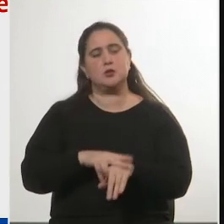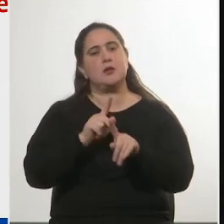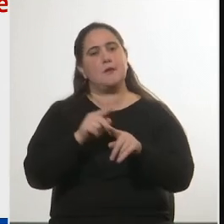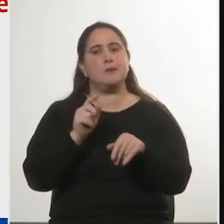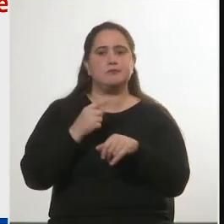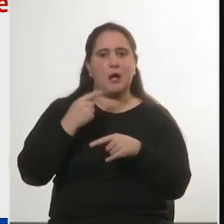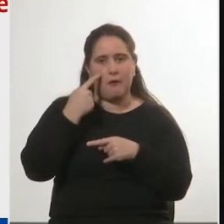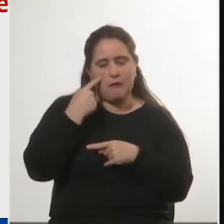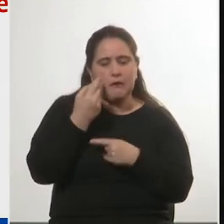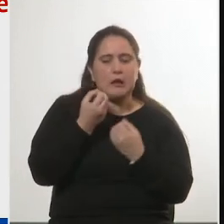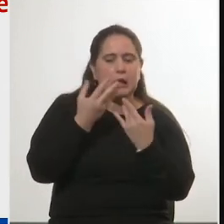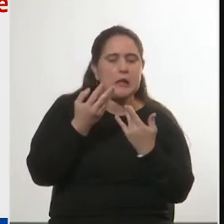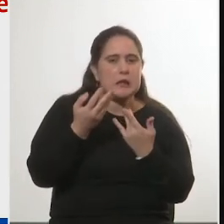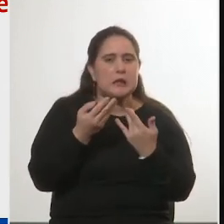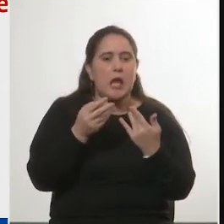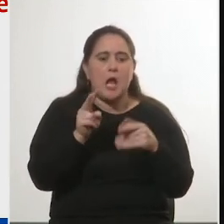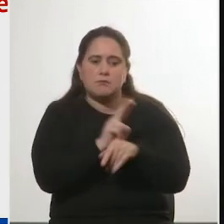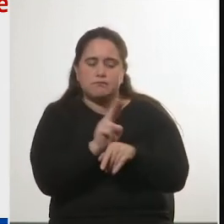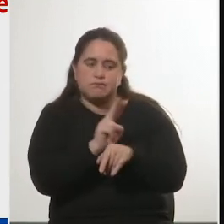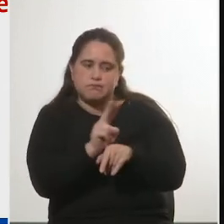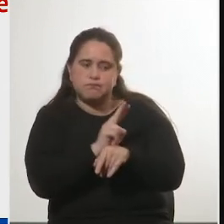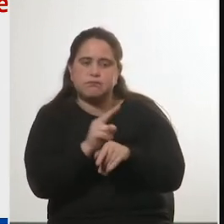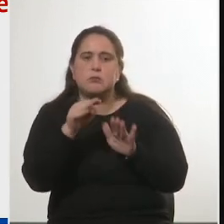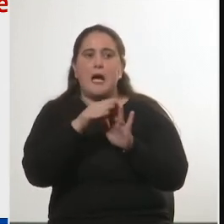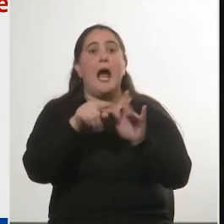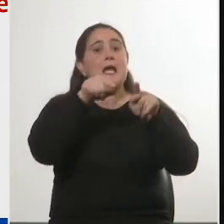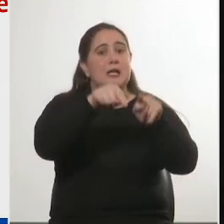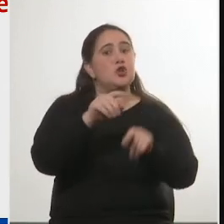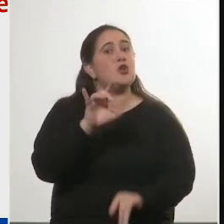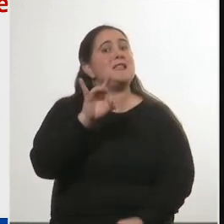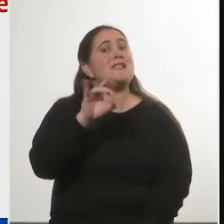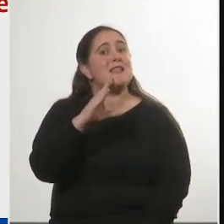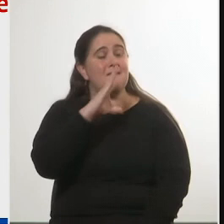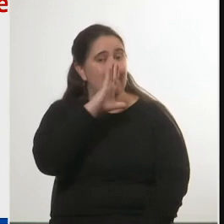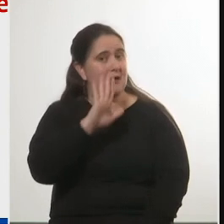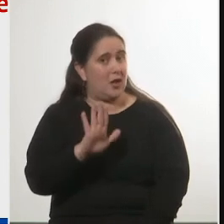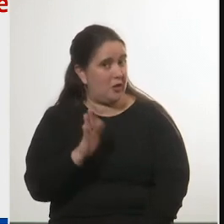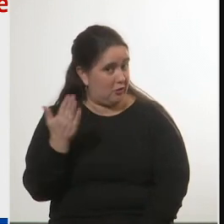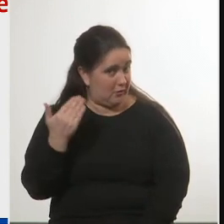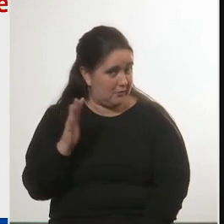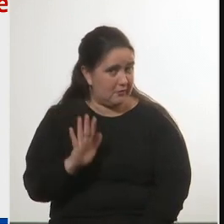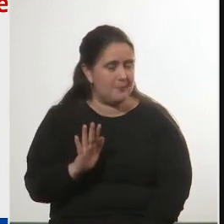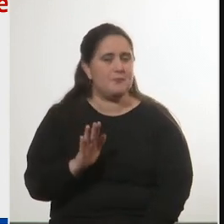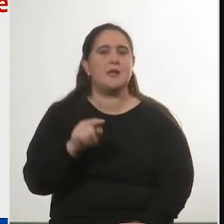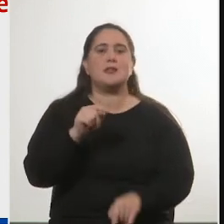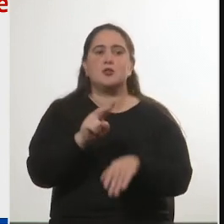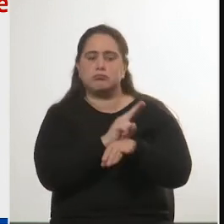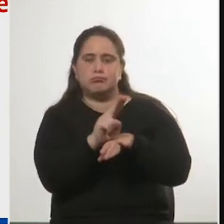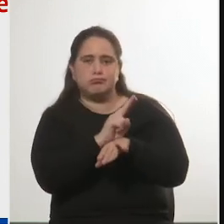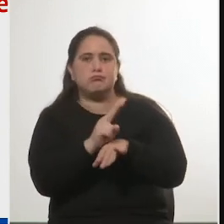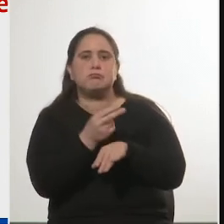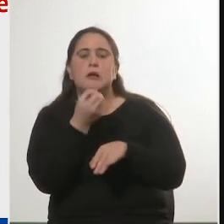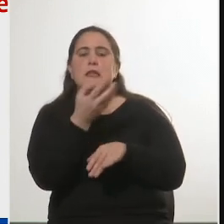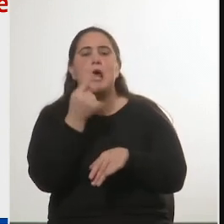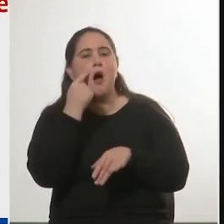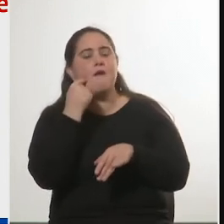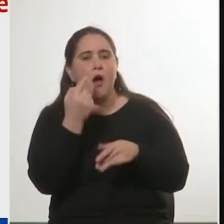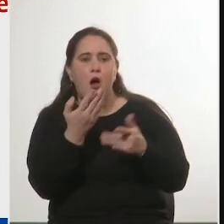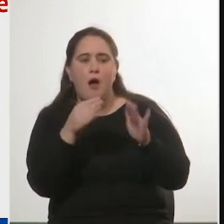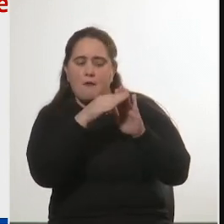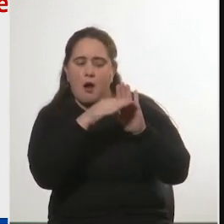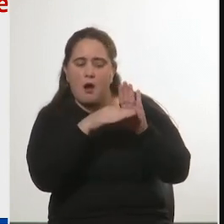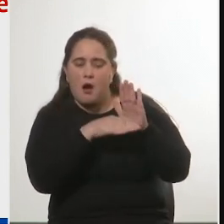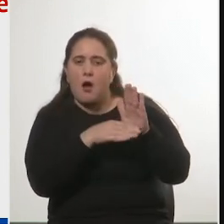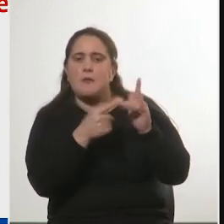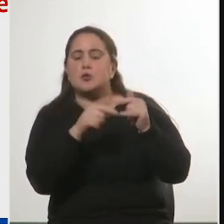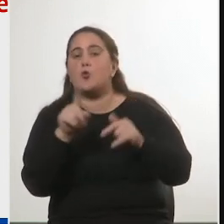realizar un seguimiento de los valores de los parámetros. Acá estoy hablando del 15 de febrero. Realizar un seguimiento de los parámetros para